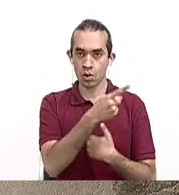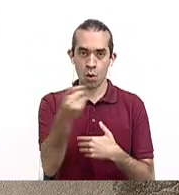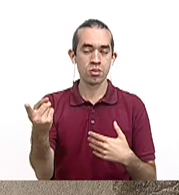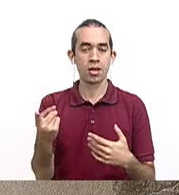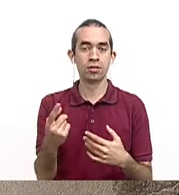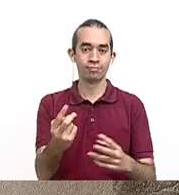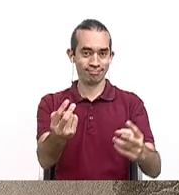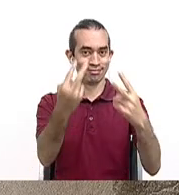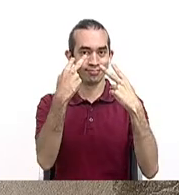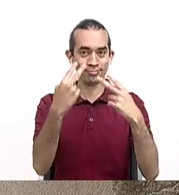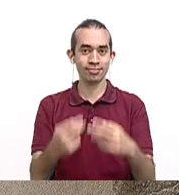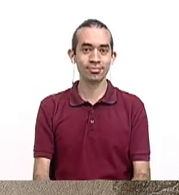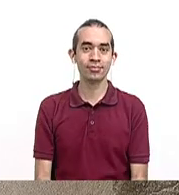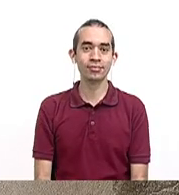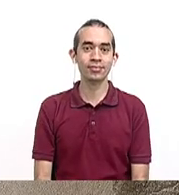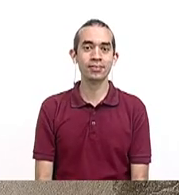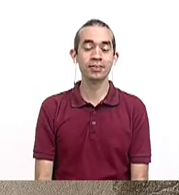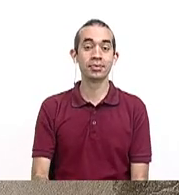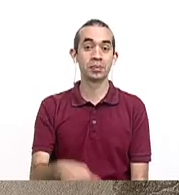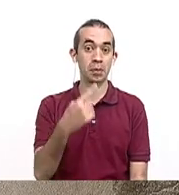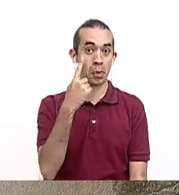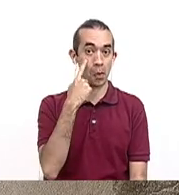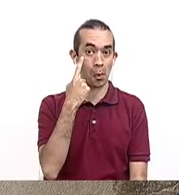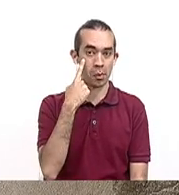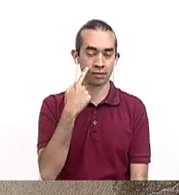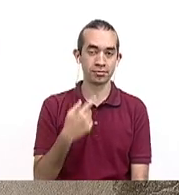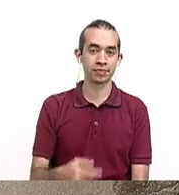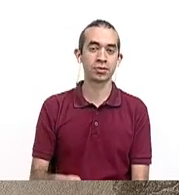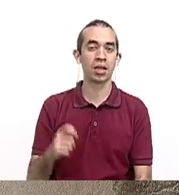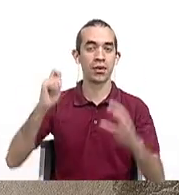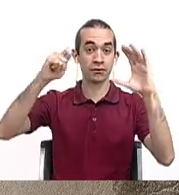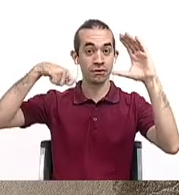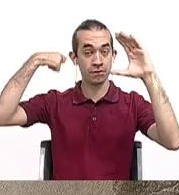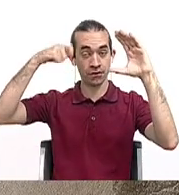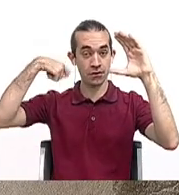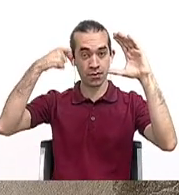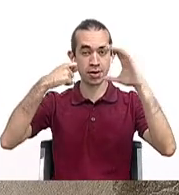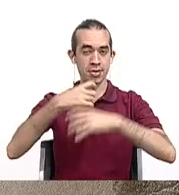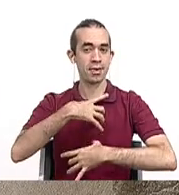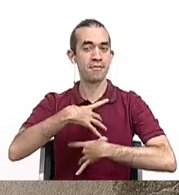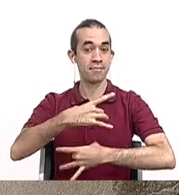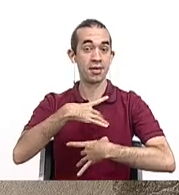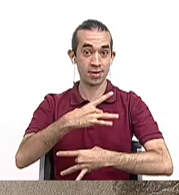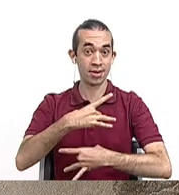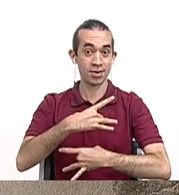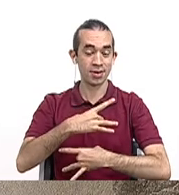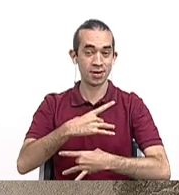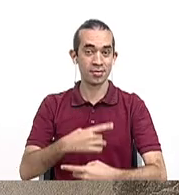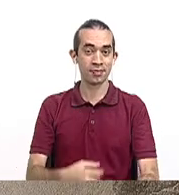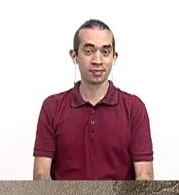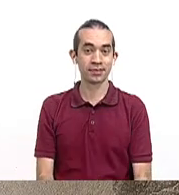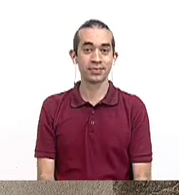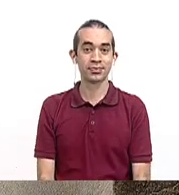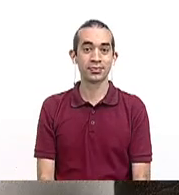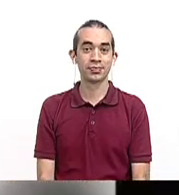su sintonía vamos a observar por ahí tenemos un vídeo muy interesante ajá